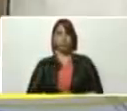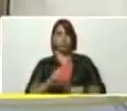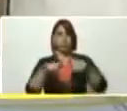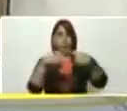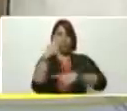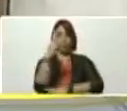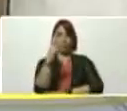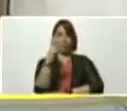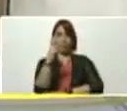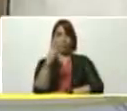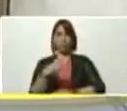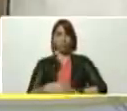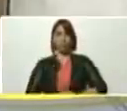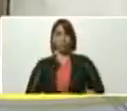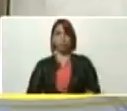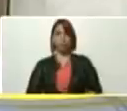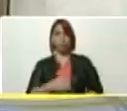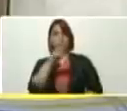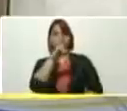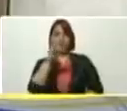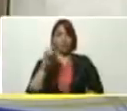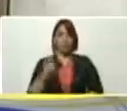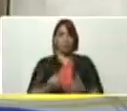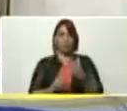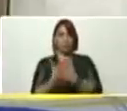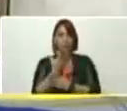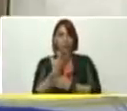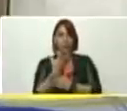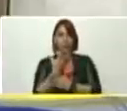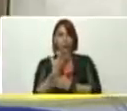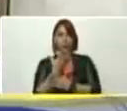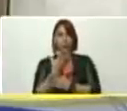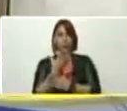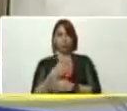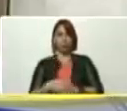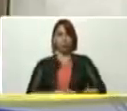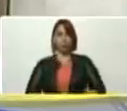viernes, 20 de mayo,